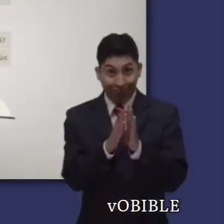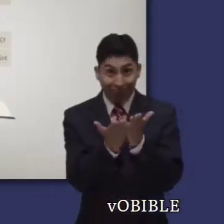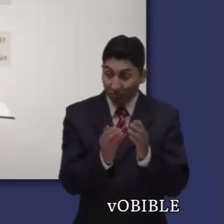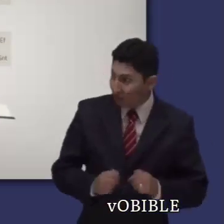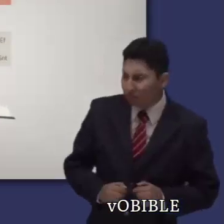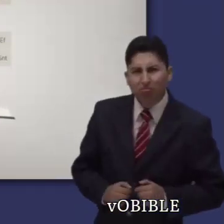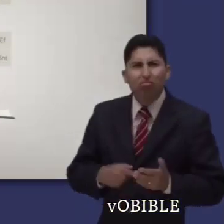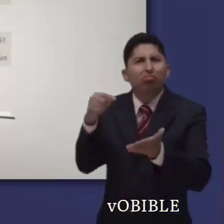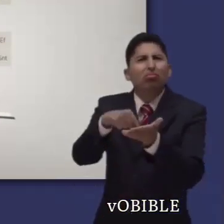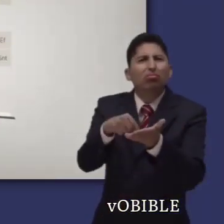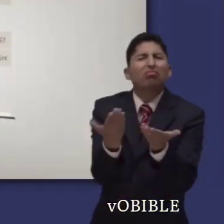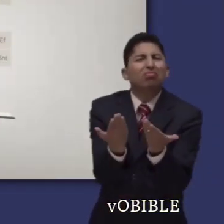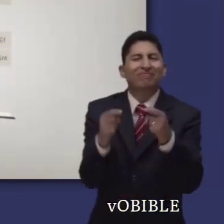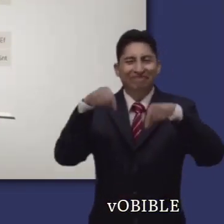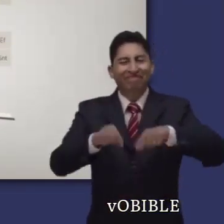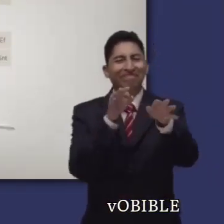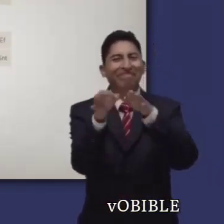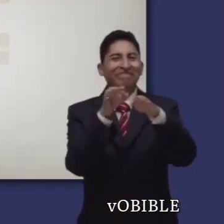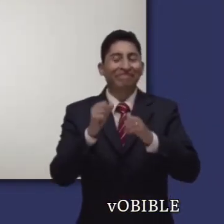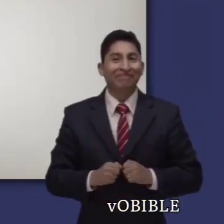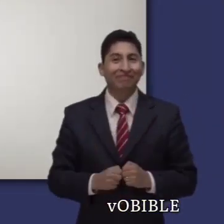Información sobre la carta a los Gálatas.